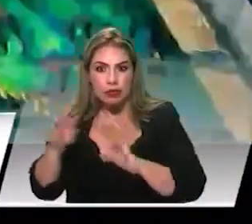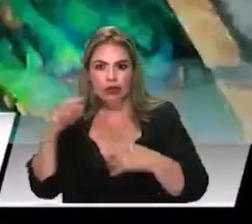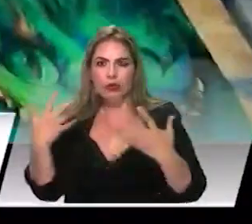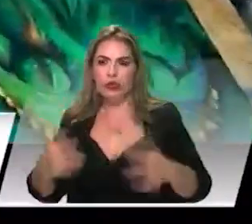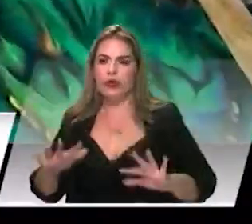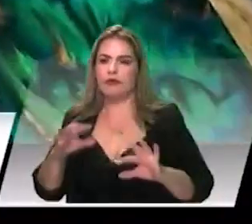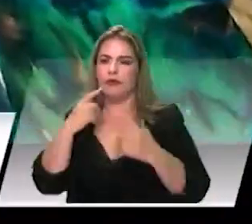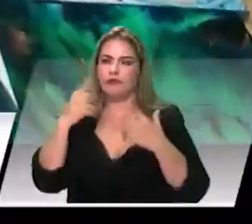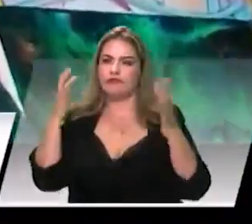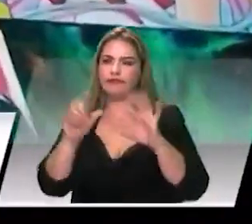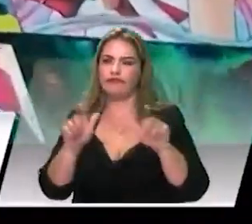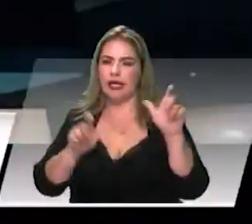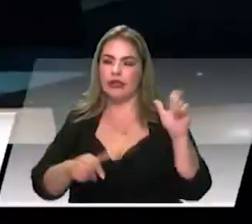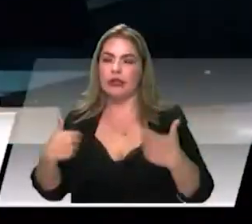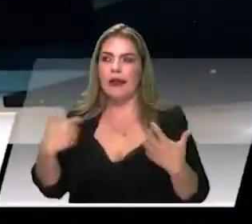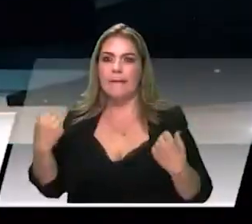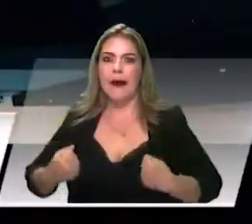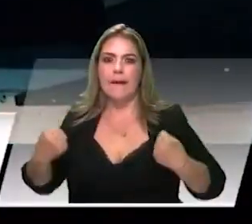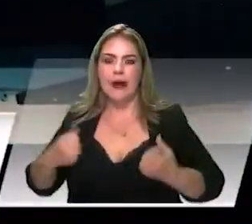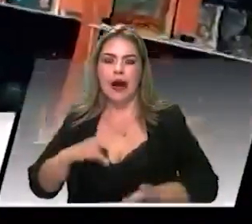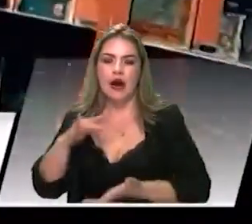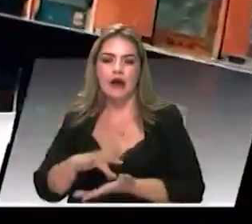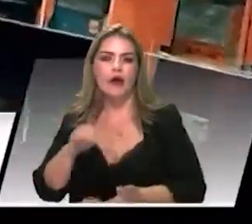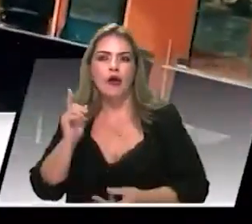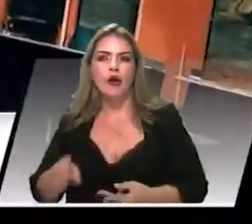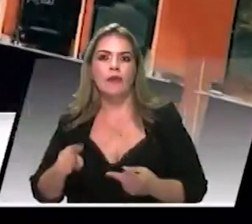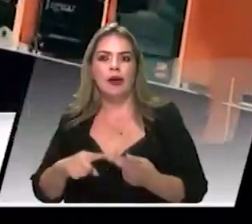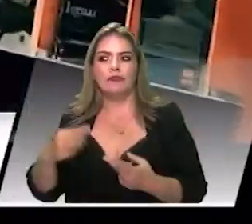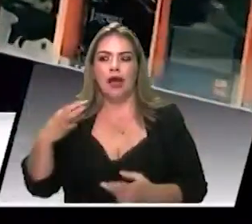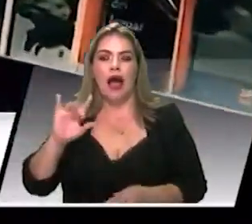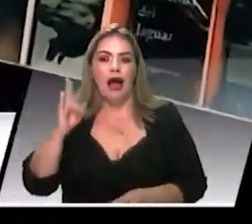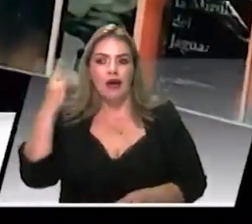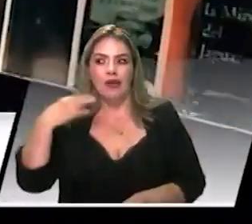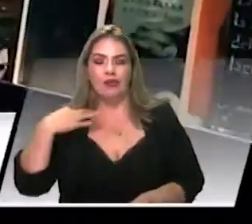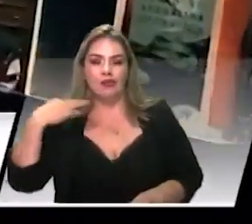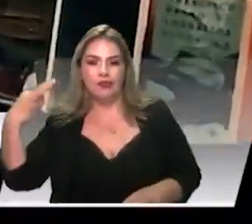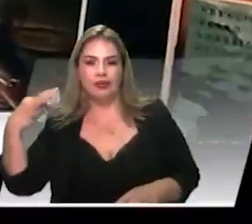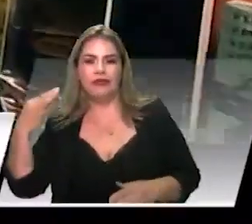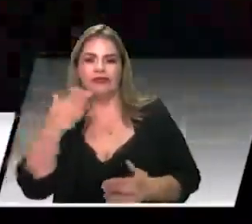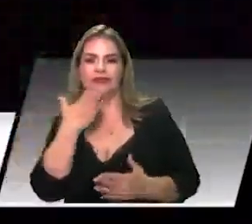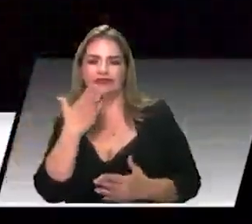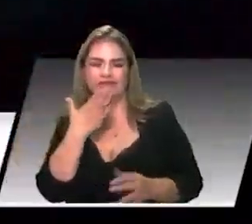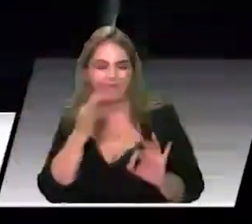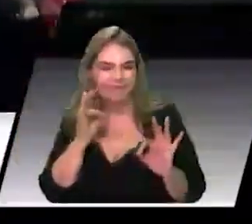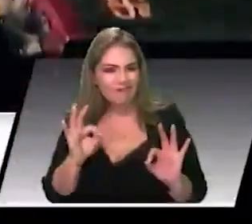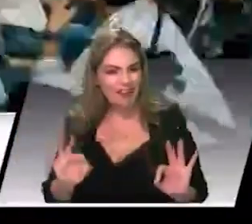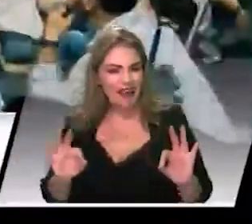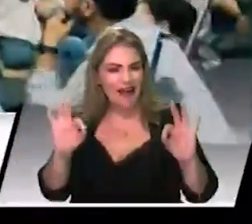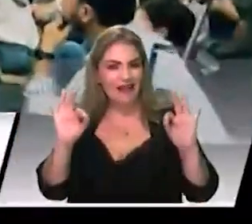No solo por participar, sino porque ser escogidos entre tantos que se presentan demuestra la calidad que se